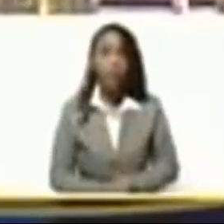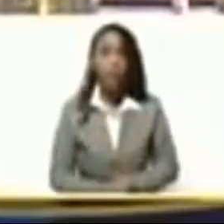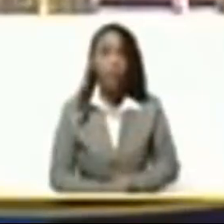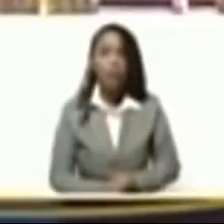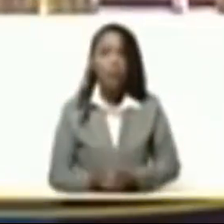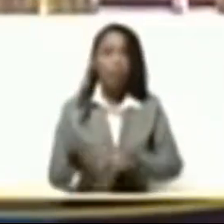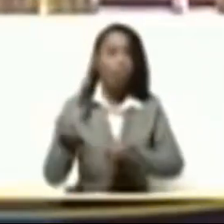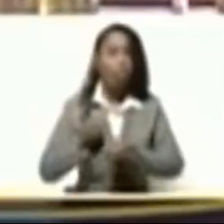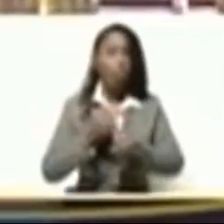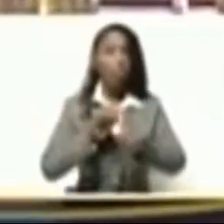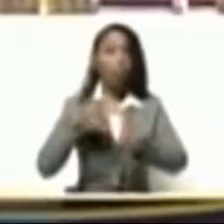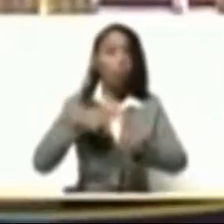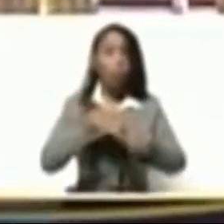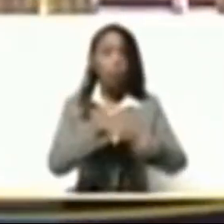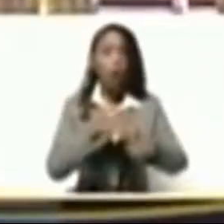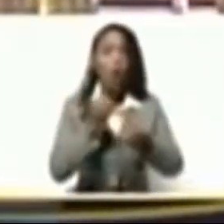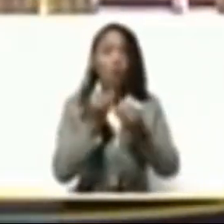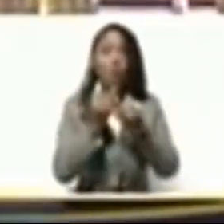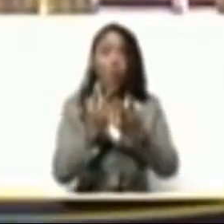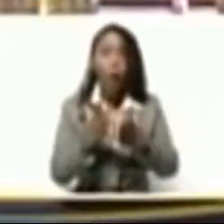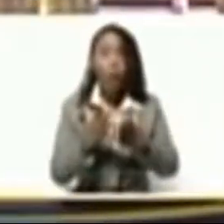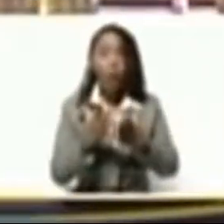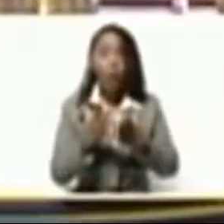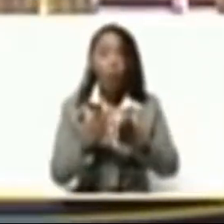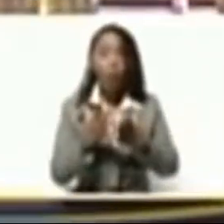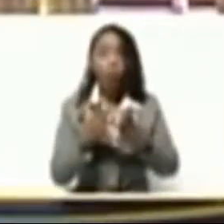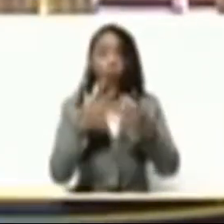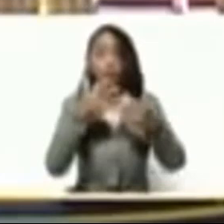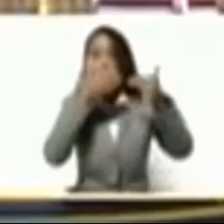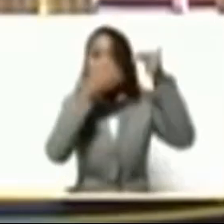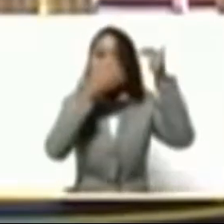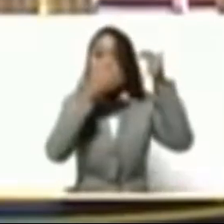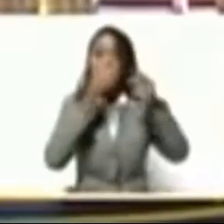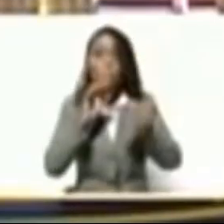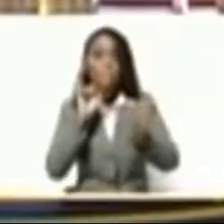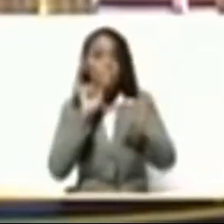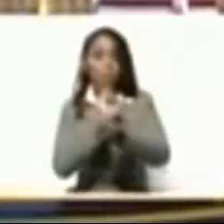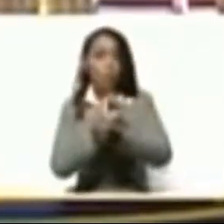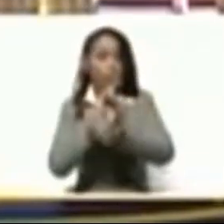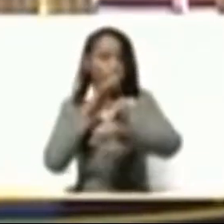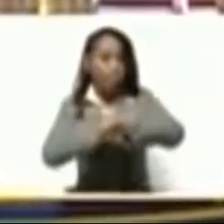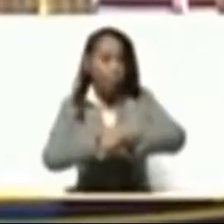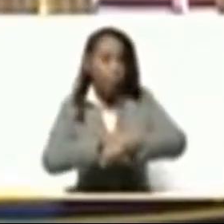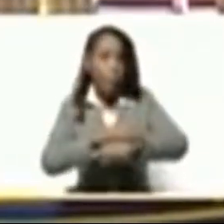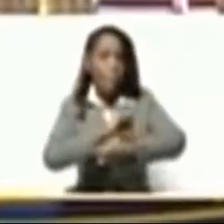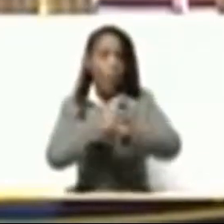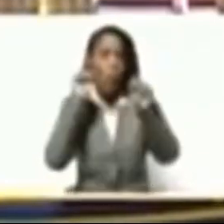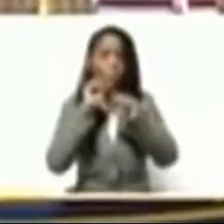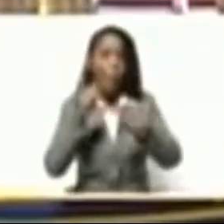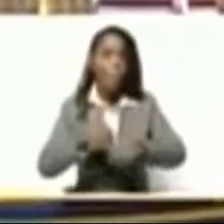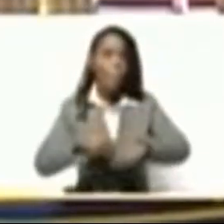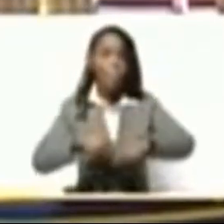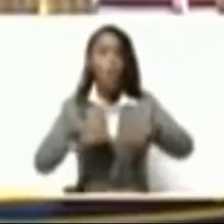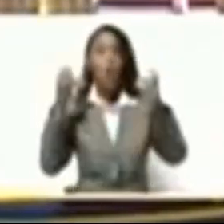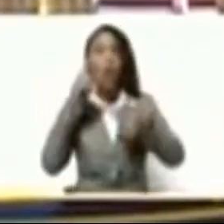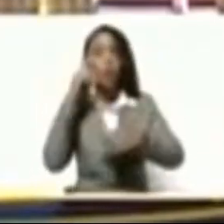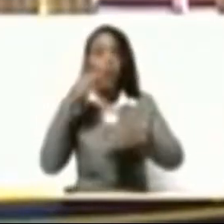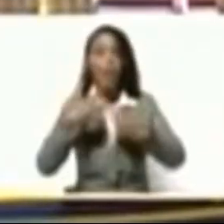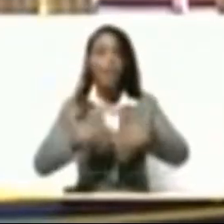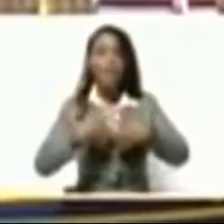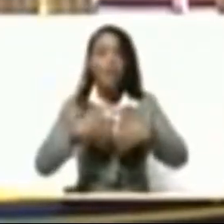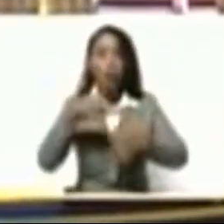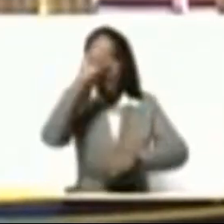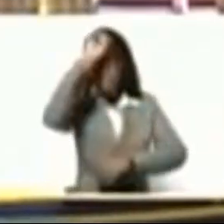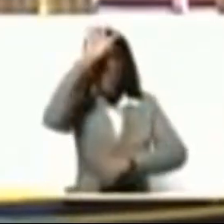precio, señores, de $10 millones por su cabeza. También, por otra parte, se ha pronunciado el mandatario de Colombia afirmando que la situación en Venezuela